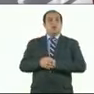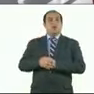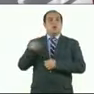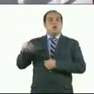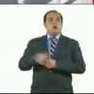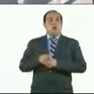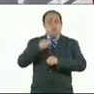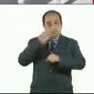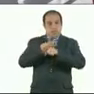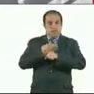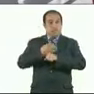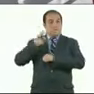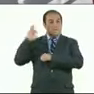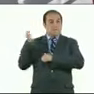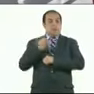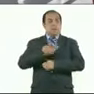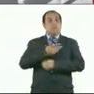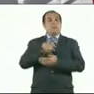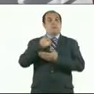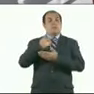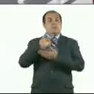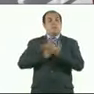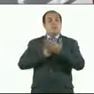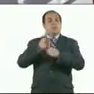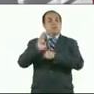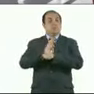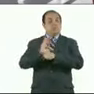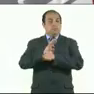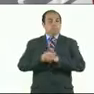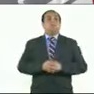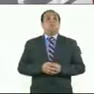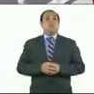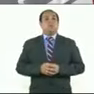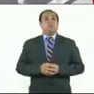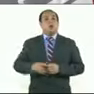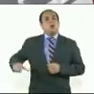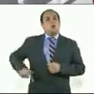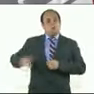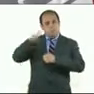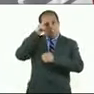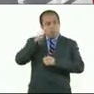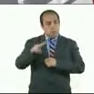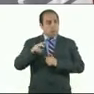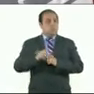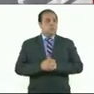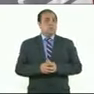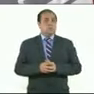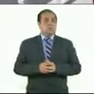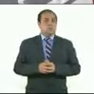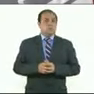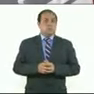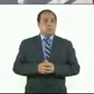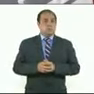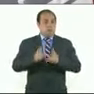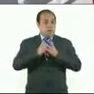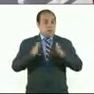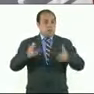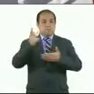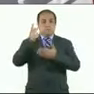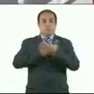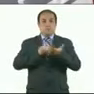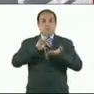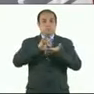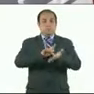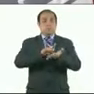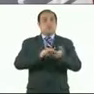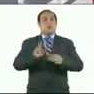de Programas del Bienestar, porque el Gobierno de México ha ampliado el programa de